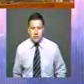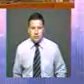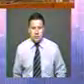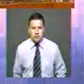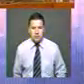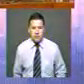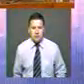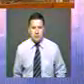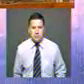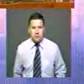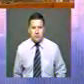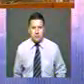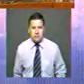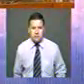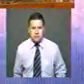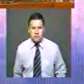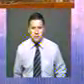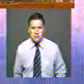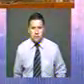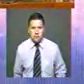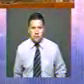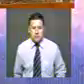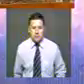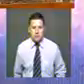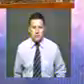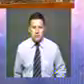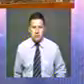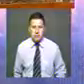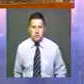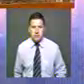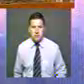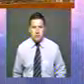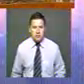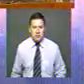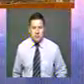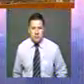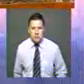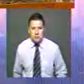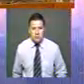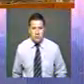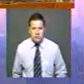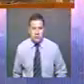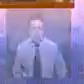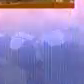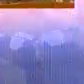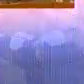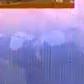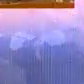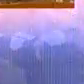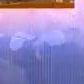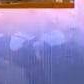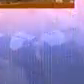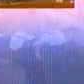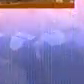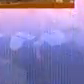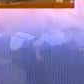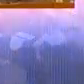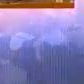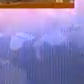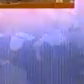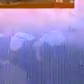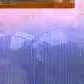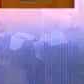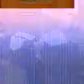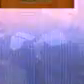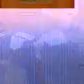analogía en la medida en que se presenten o existan omisiones legislativas que generen un déficit de protección a las familias